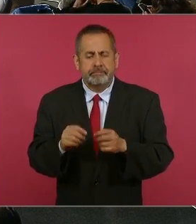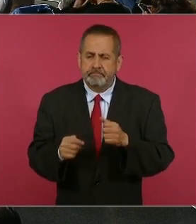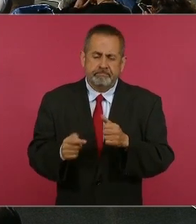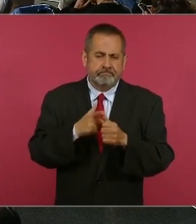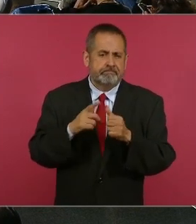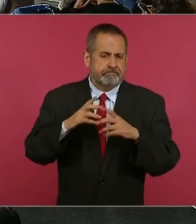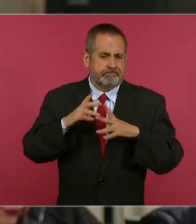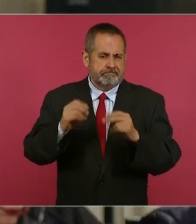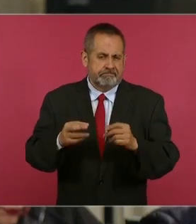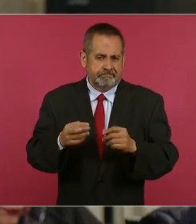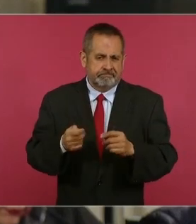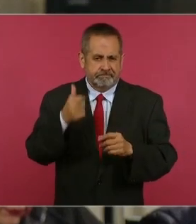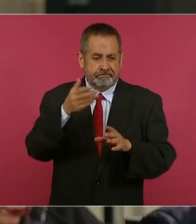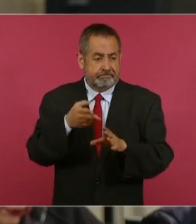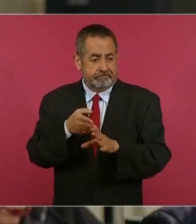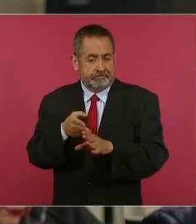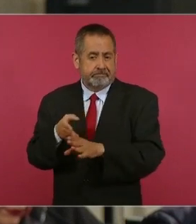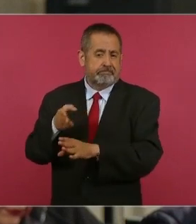que provocó